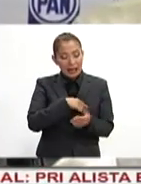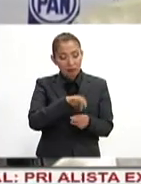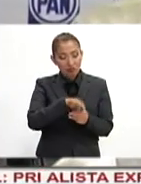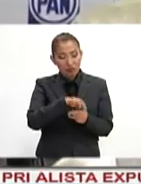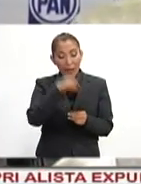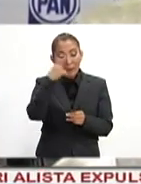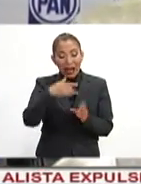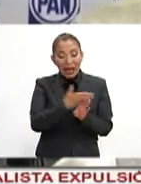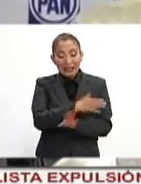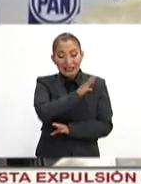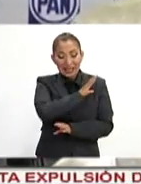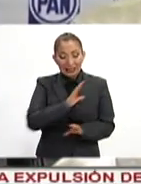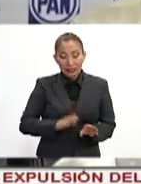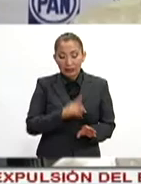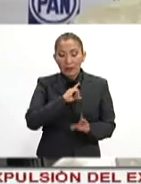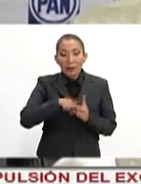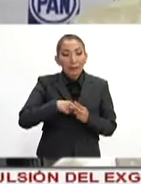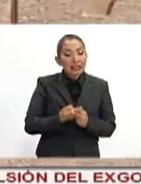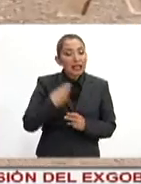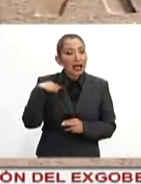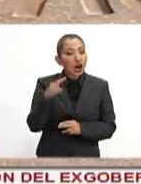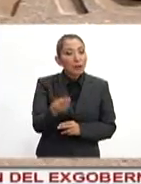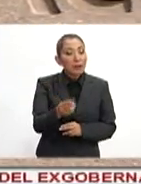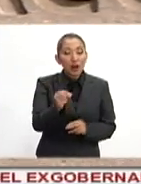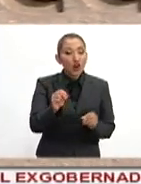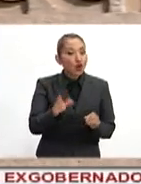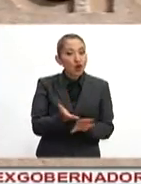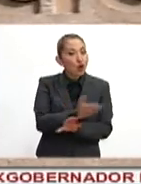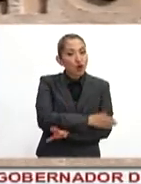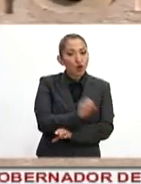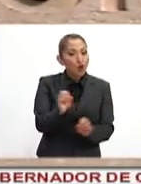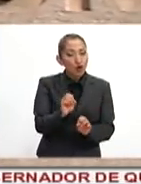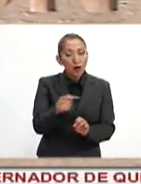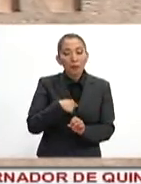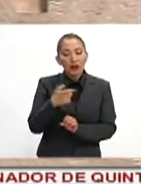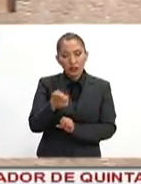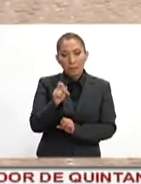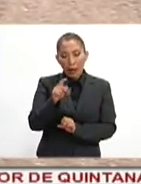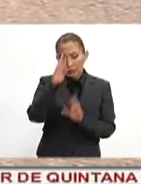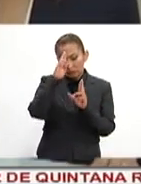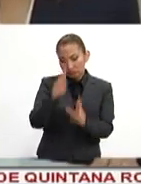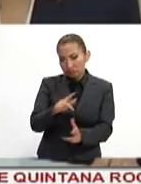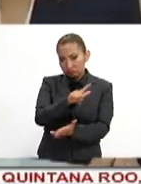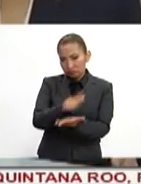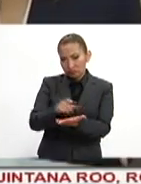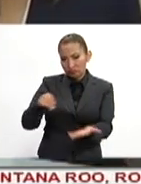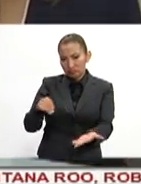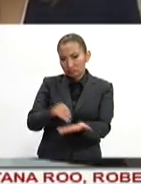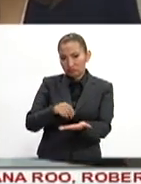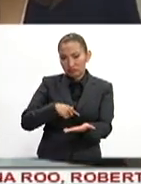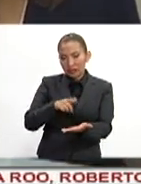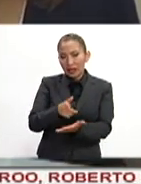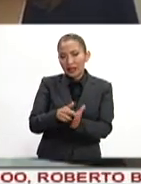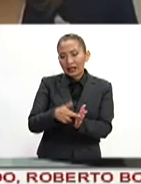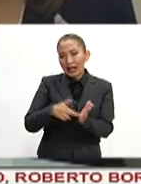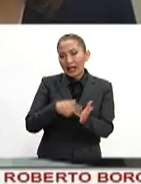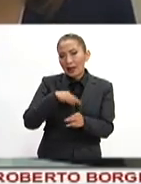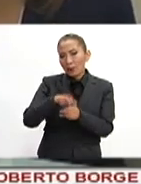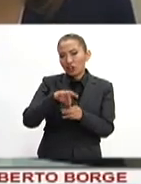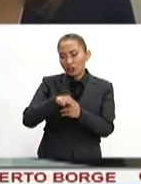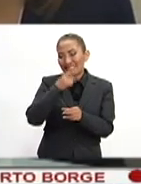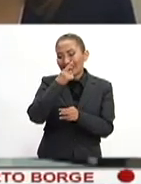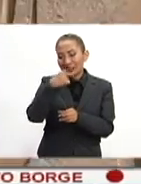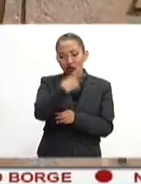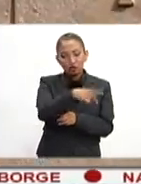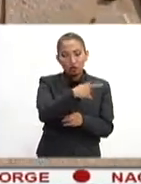las precampañas deben iniciar en noviembre y no antes, por lo que el PAN respetará lo establecido en las normas electorales y lo que